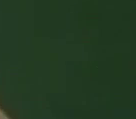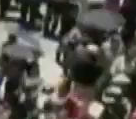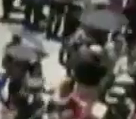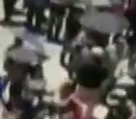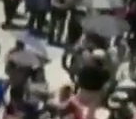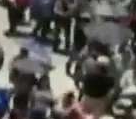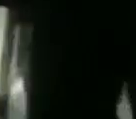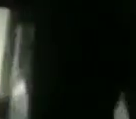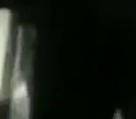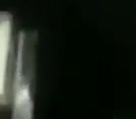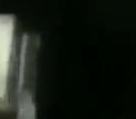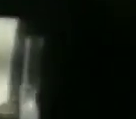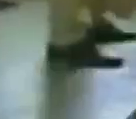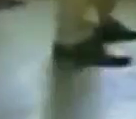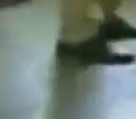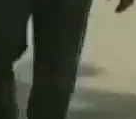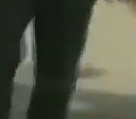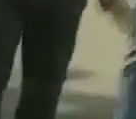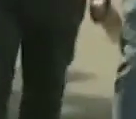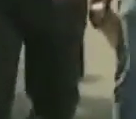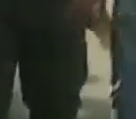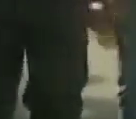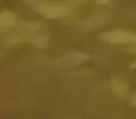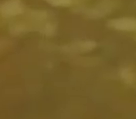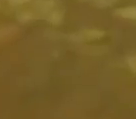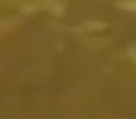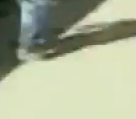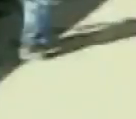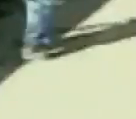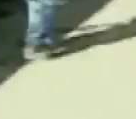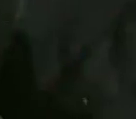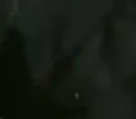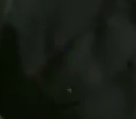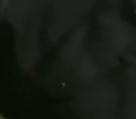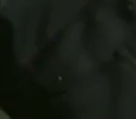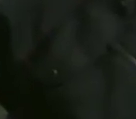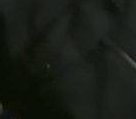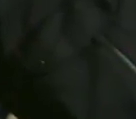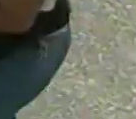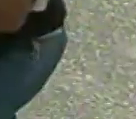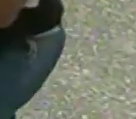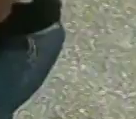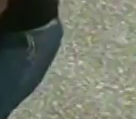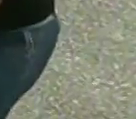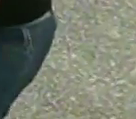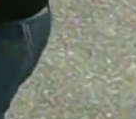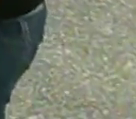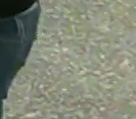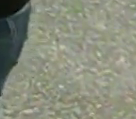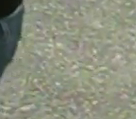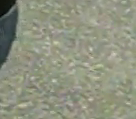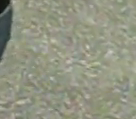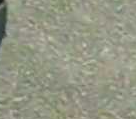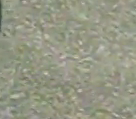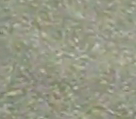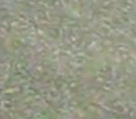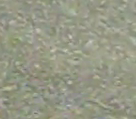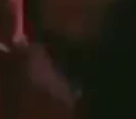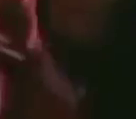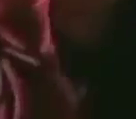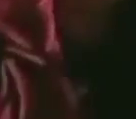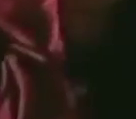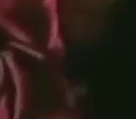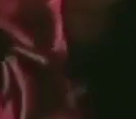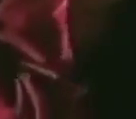este domingo los caraqueños ponían fin a más de 120 días de zozobra y angustia a las que fueron sometidos por grupos que buscaban